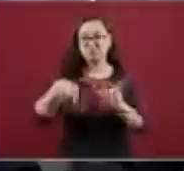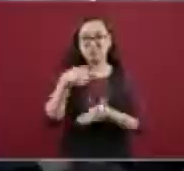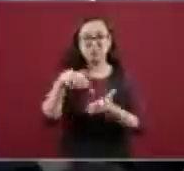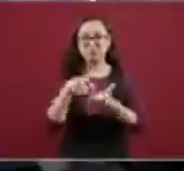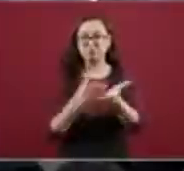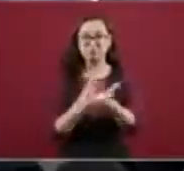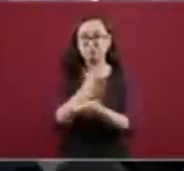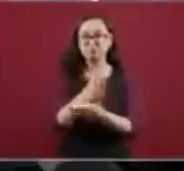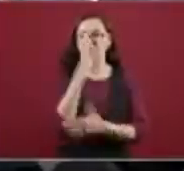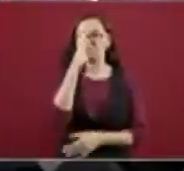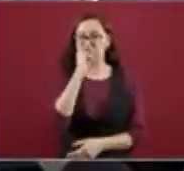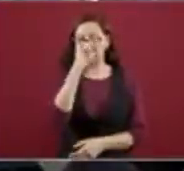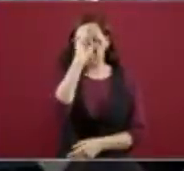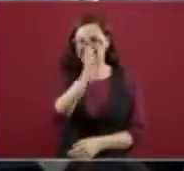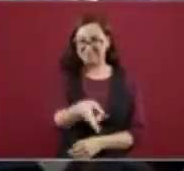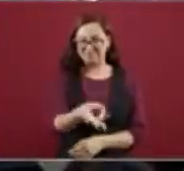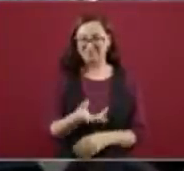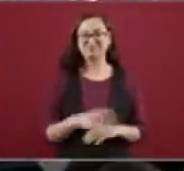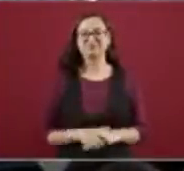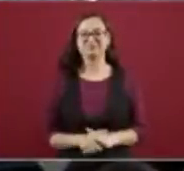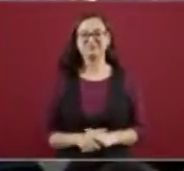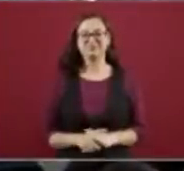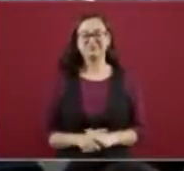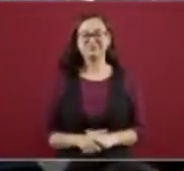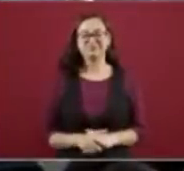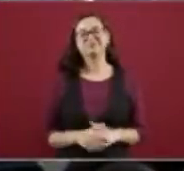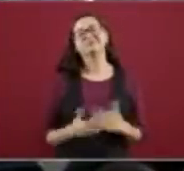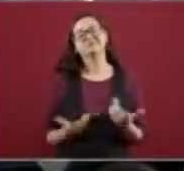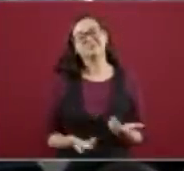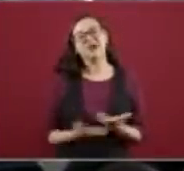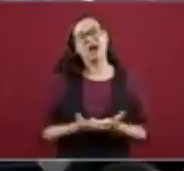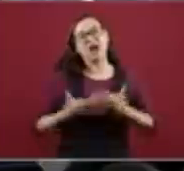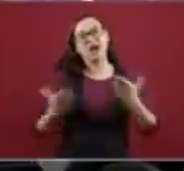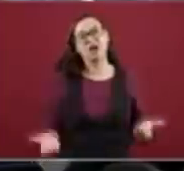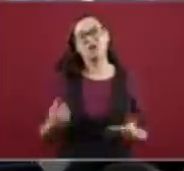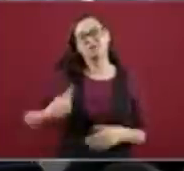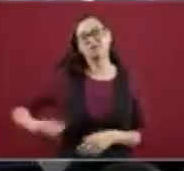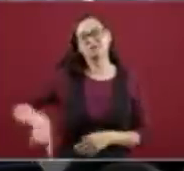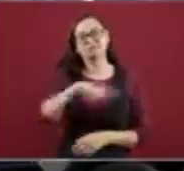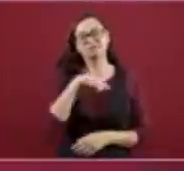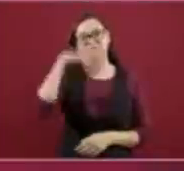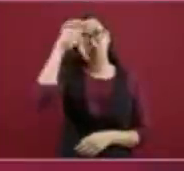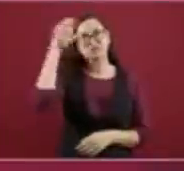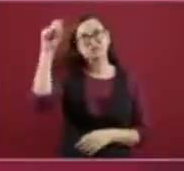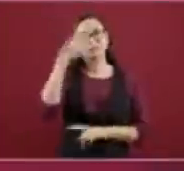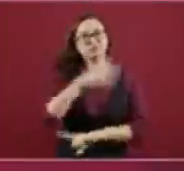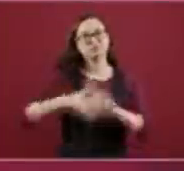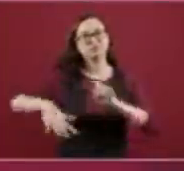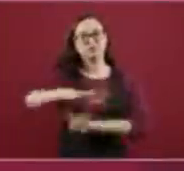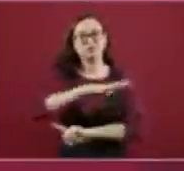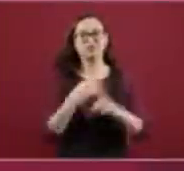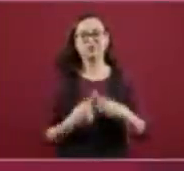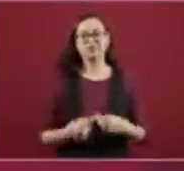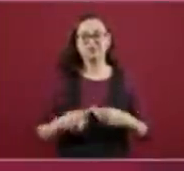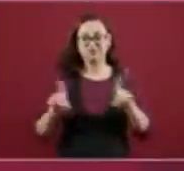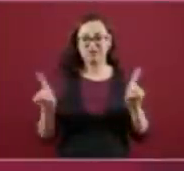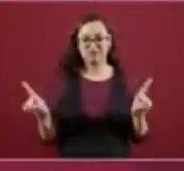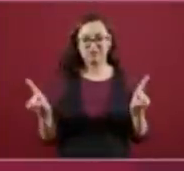espacios. Entonces, en una visión distinta, lo que se quería